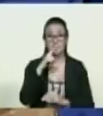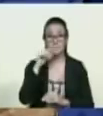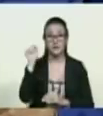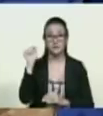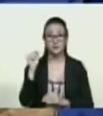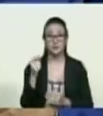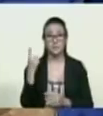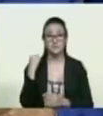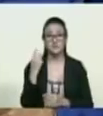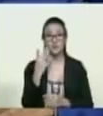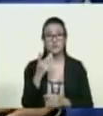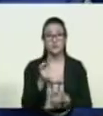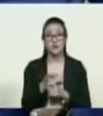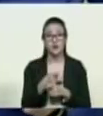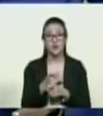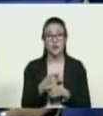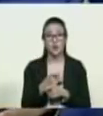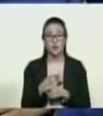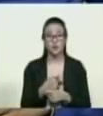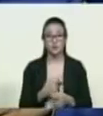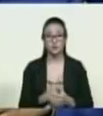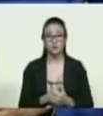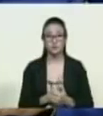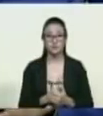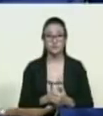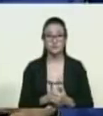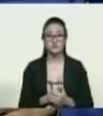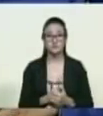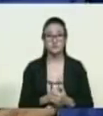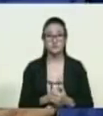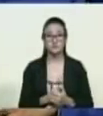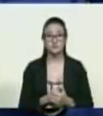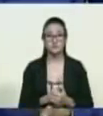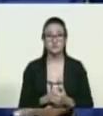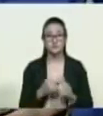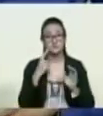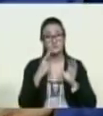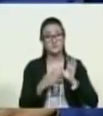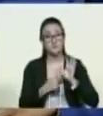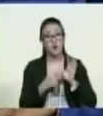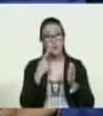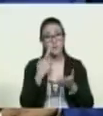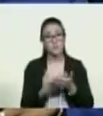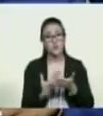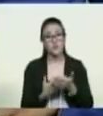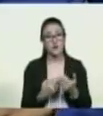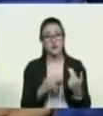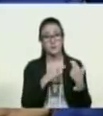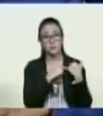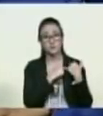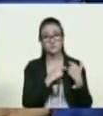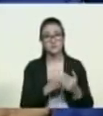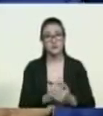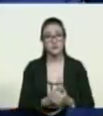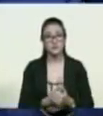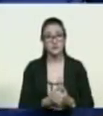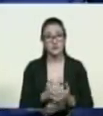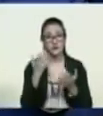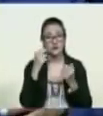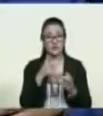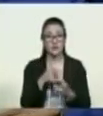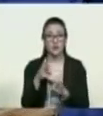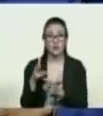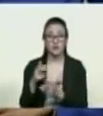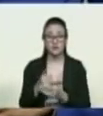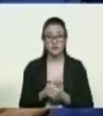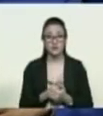país el pasado 4 de agosto. También destacó que está plenamente demostrado con pruebas los responsables de este acto terrorista, entre los